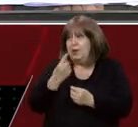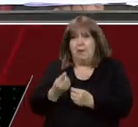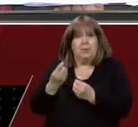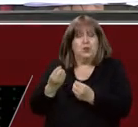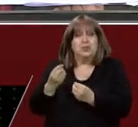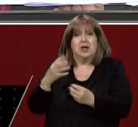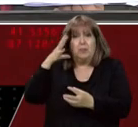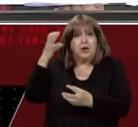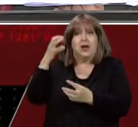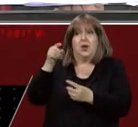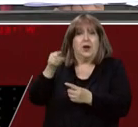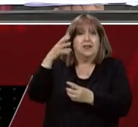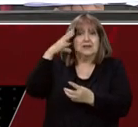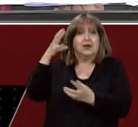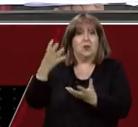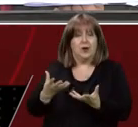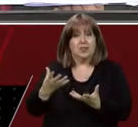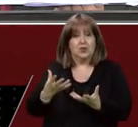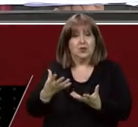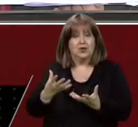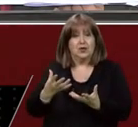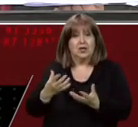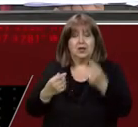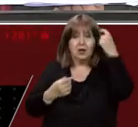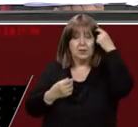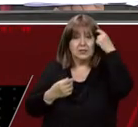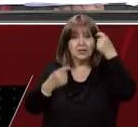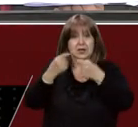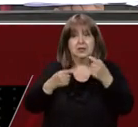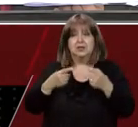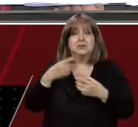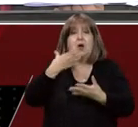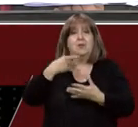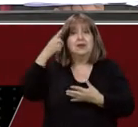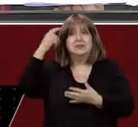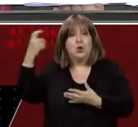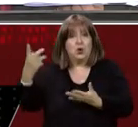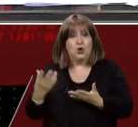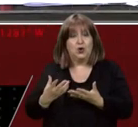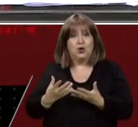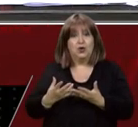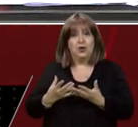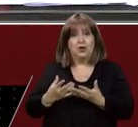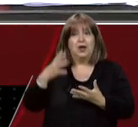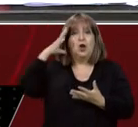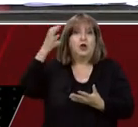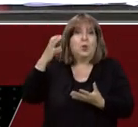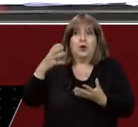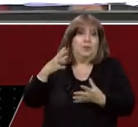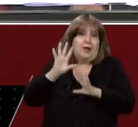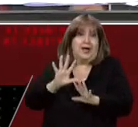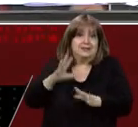preguntar por qué recuerda lo que recuerda? Es una cuestión hasta neuronal, eso lo habló con el psicólogo cuando venga a aclarar. Sí, y que nadie recuerda lo entiende recuerda. Bien